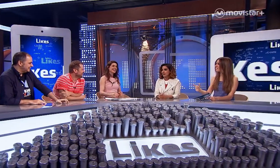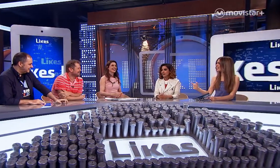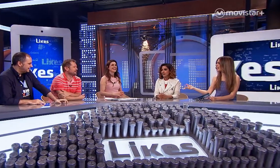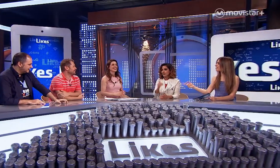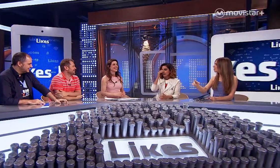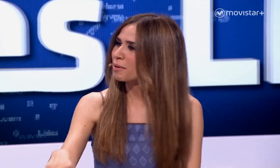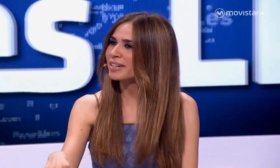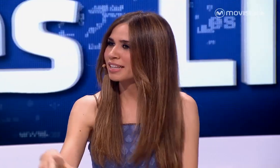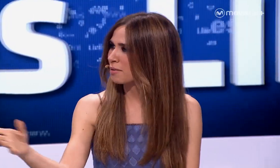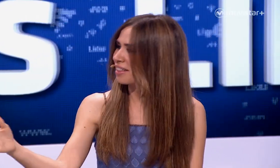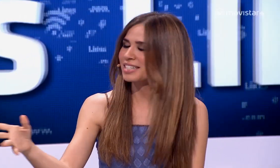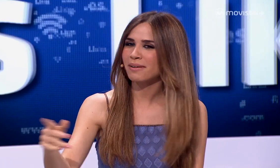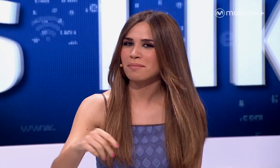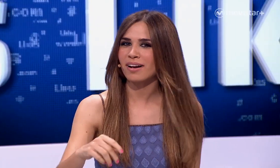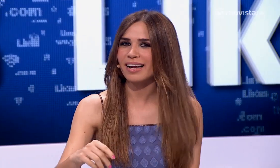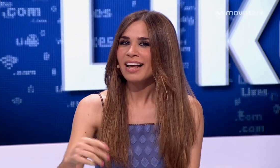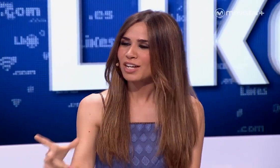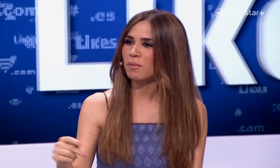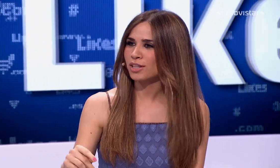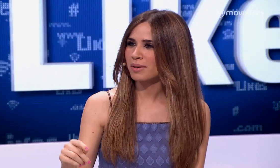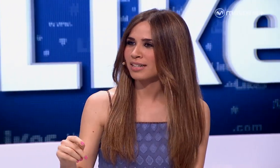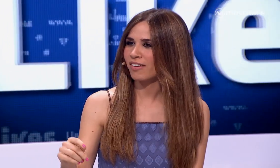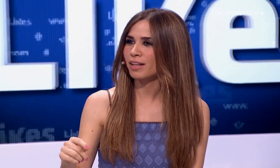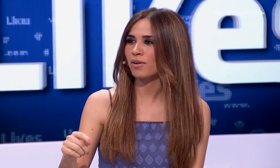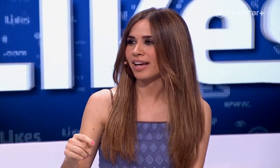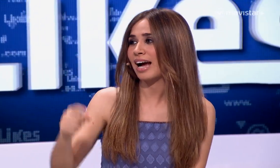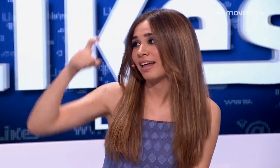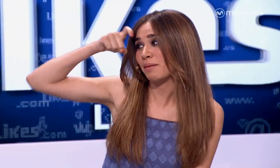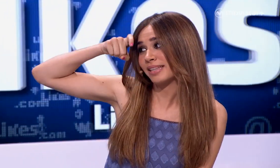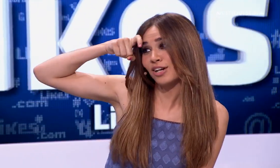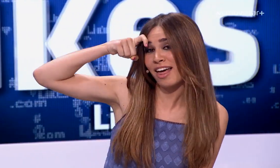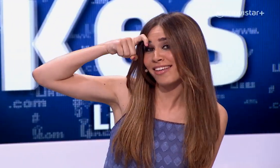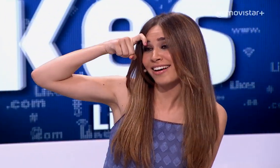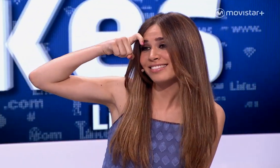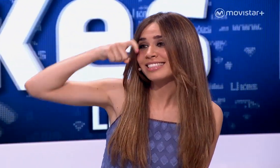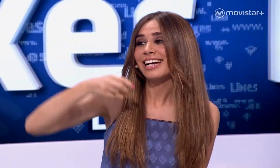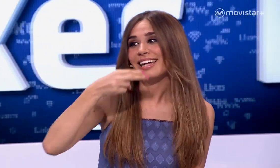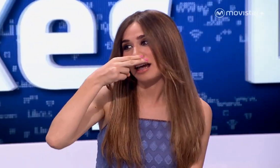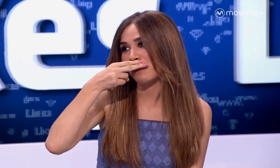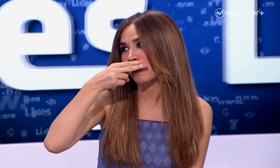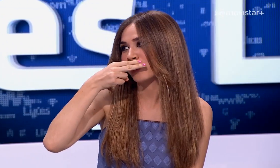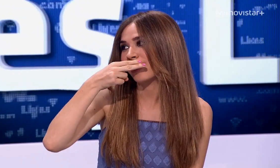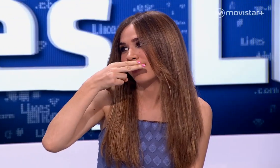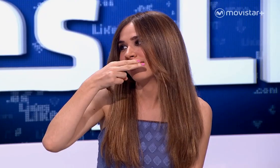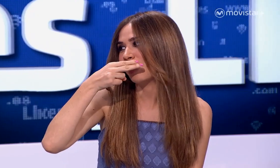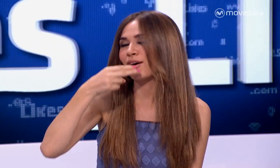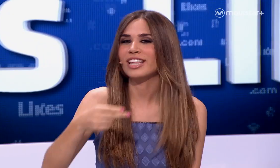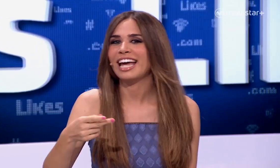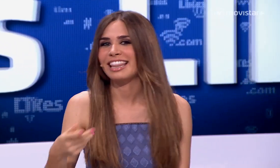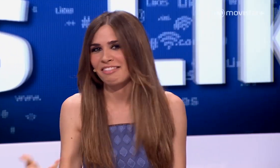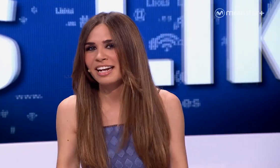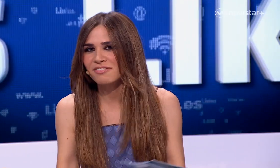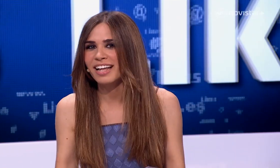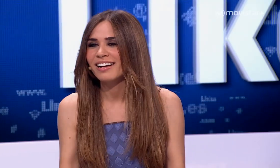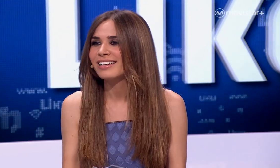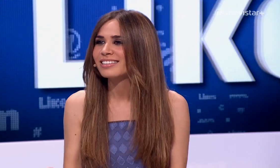difícil, es difícil. En el anterior biopartidismo, lo decías al principio, Raquel, es un poquito más fácil porque era zapatero la ceja. Claro. Y hablaríamos del... Ah, sí.